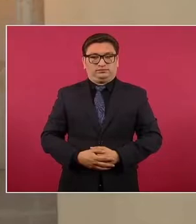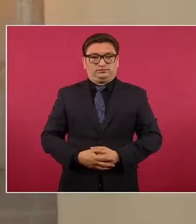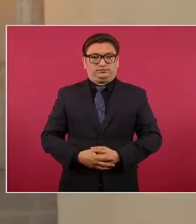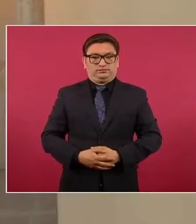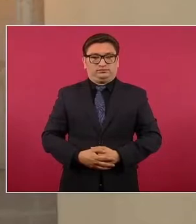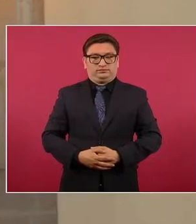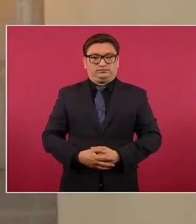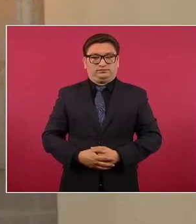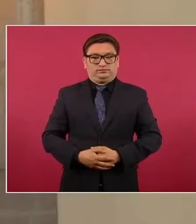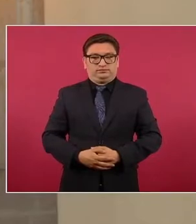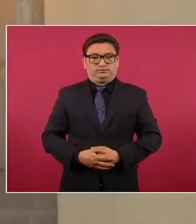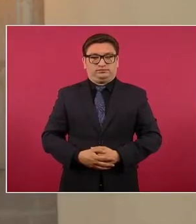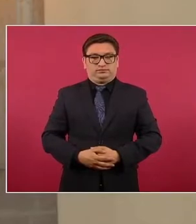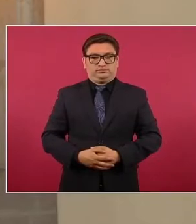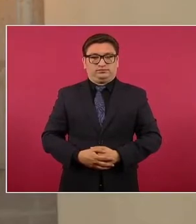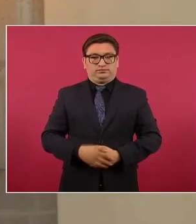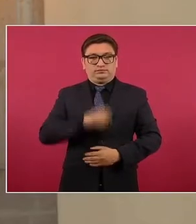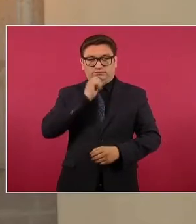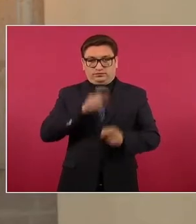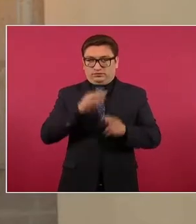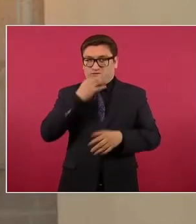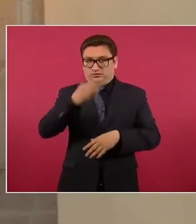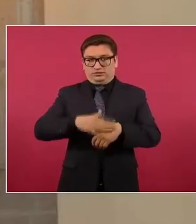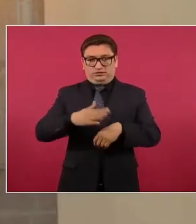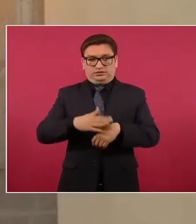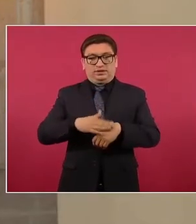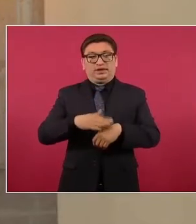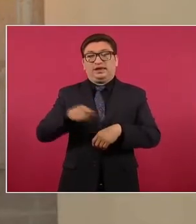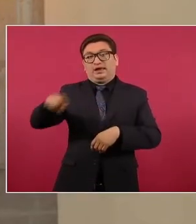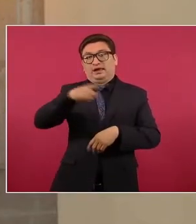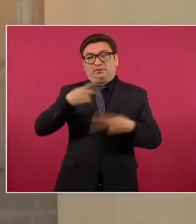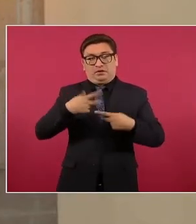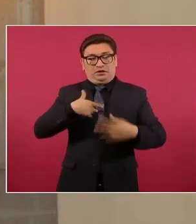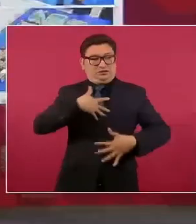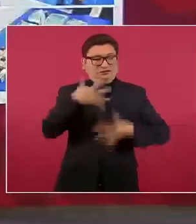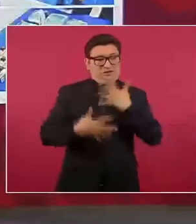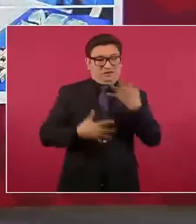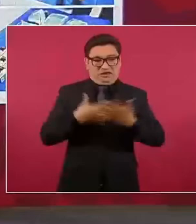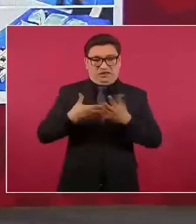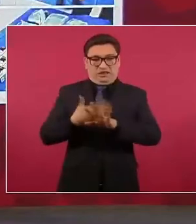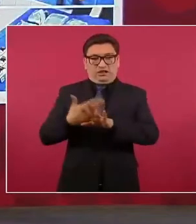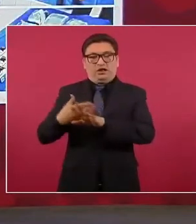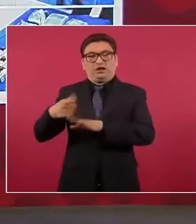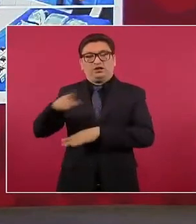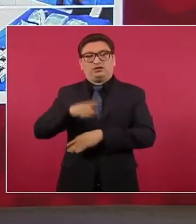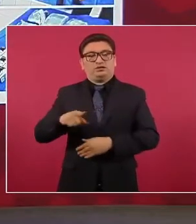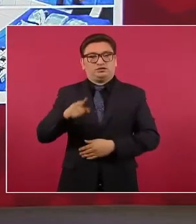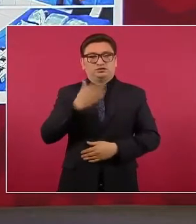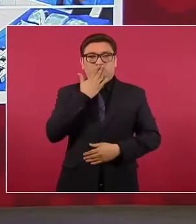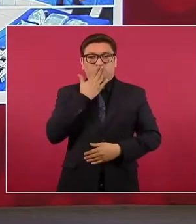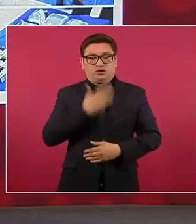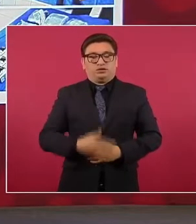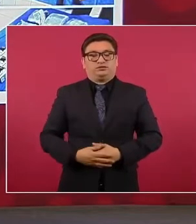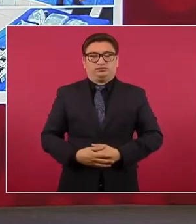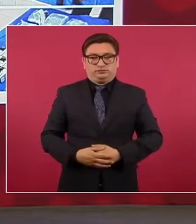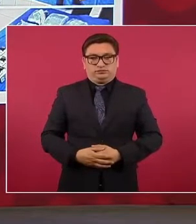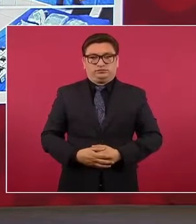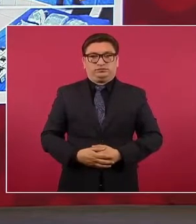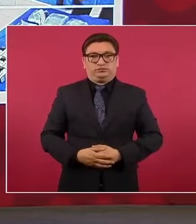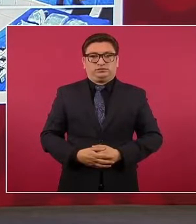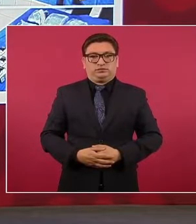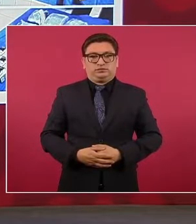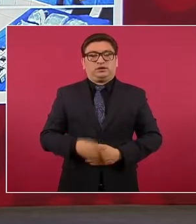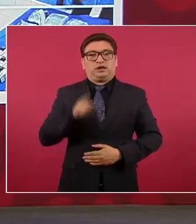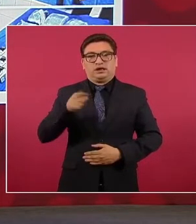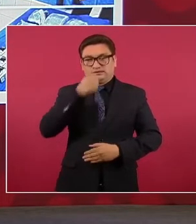También informamos de la detención de generadores de violencia y aseguramiento de armamento en Sonora. Esto fue una operación